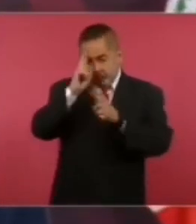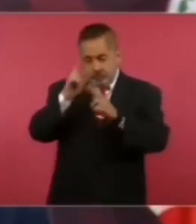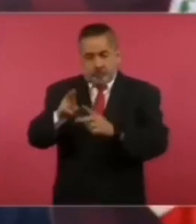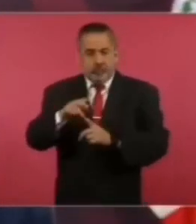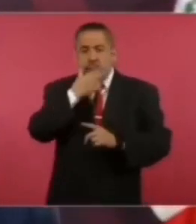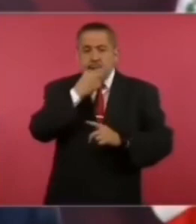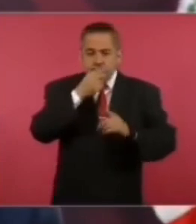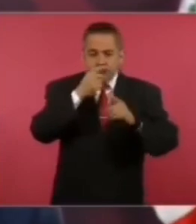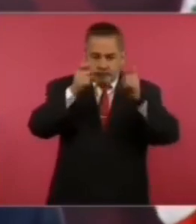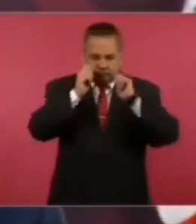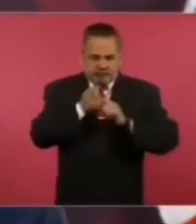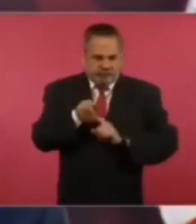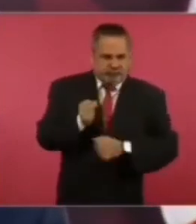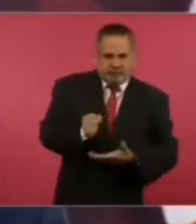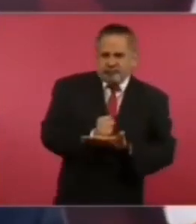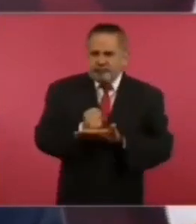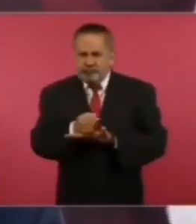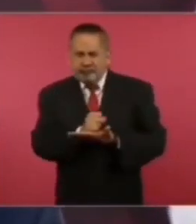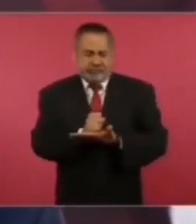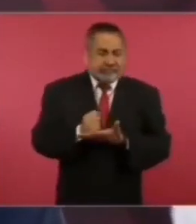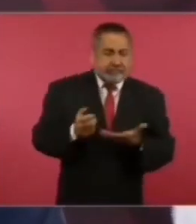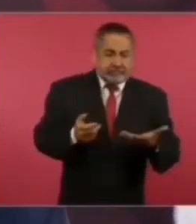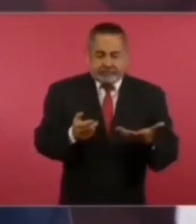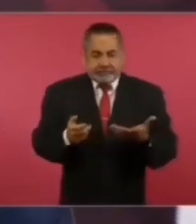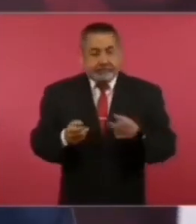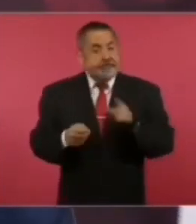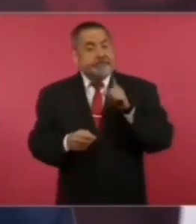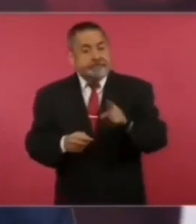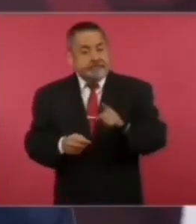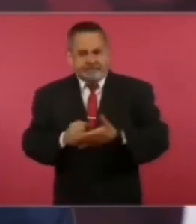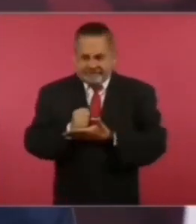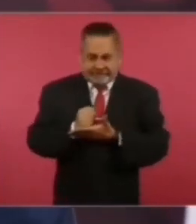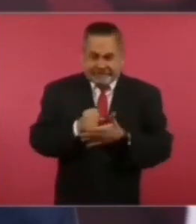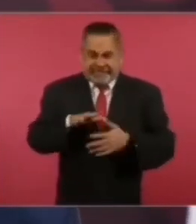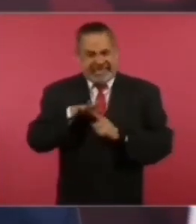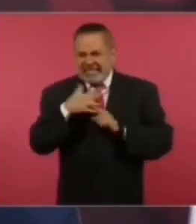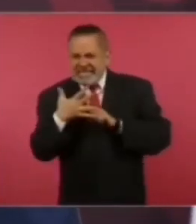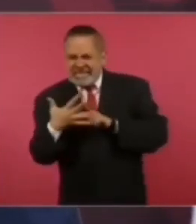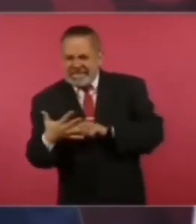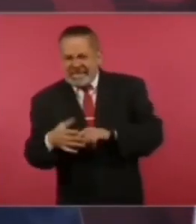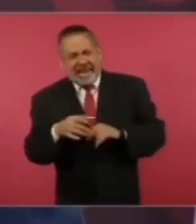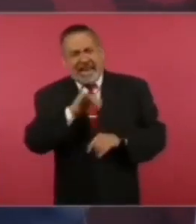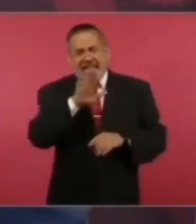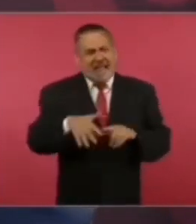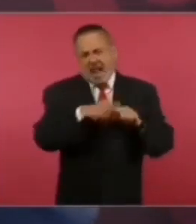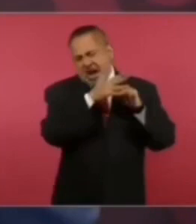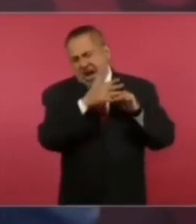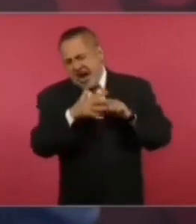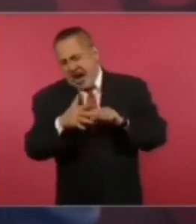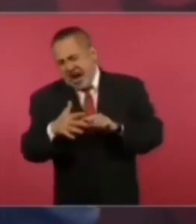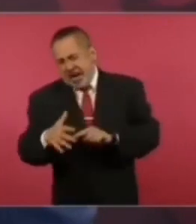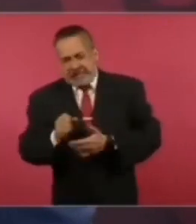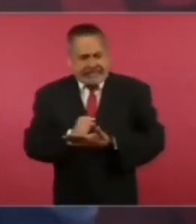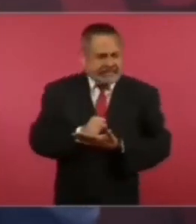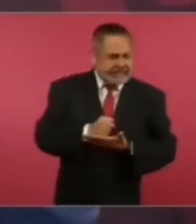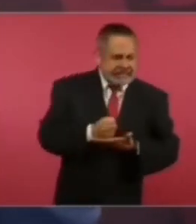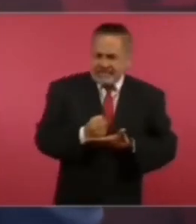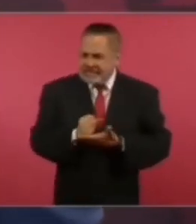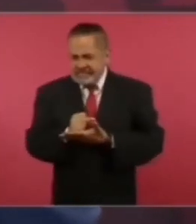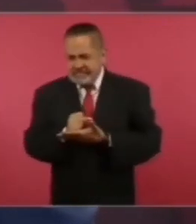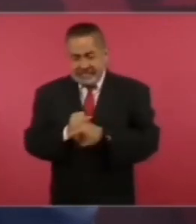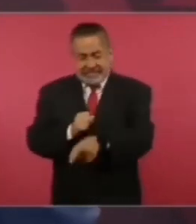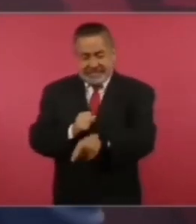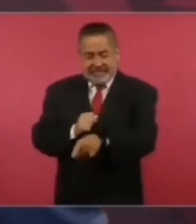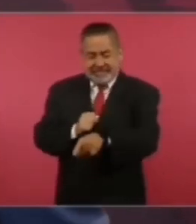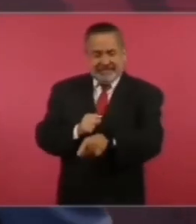piloto, porque todo indica que maniobró para no caer